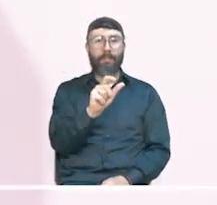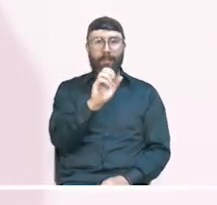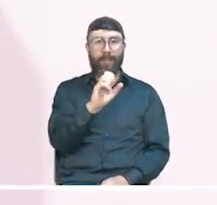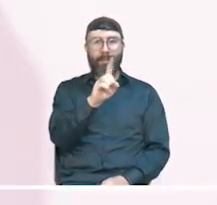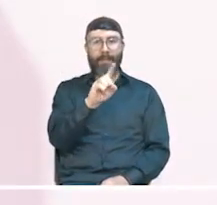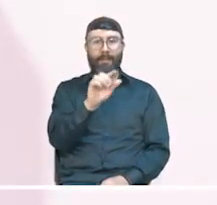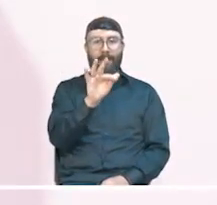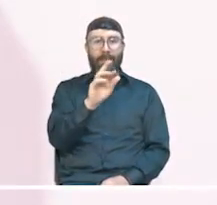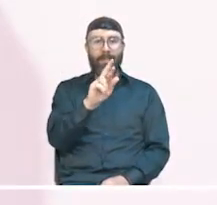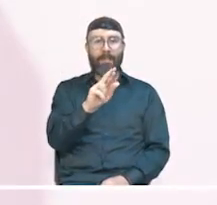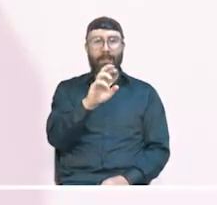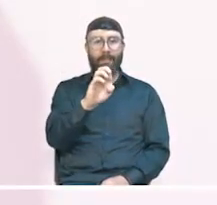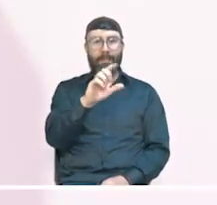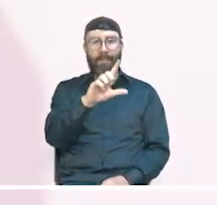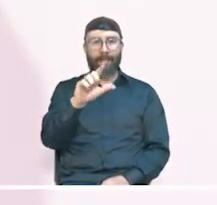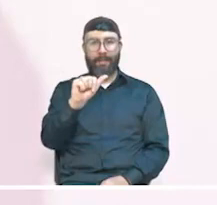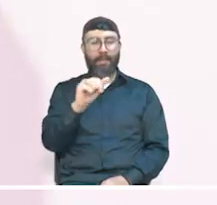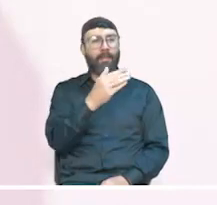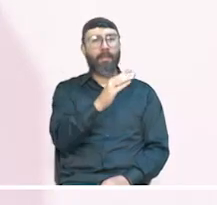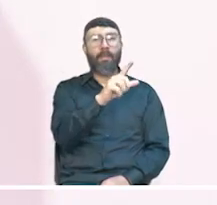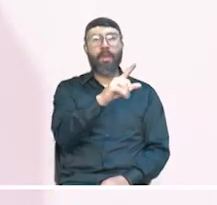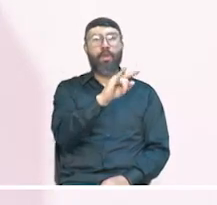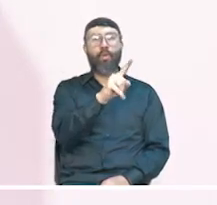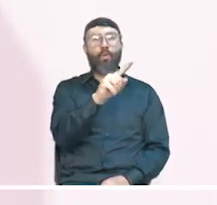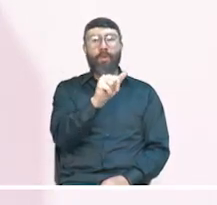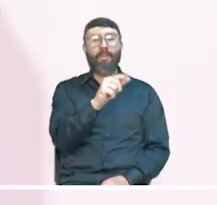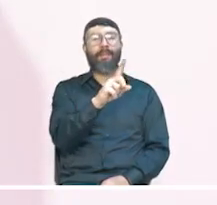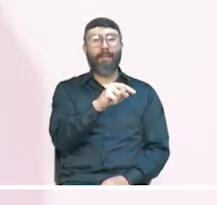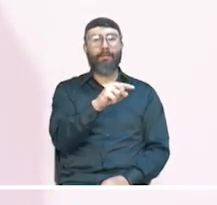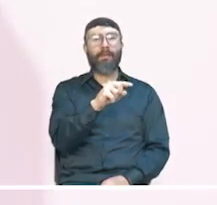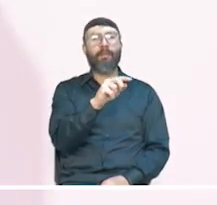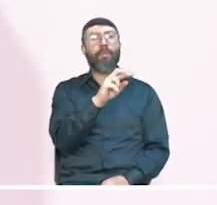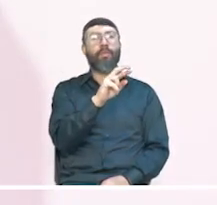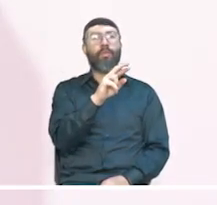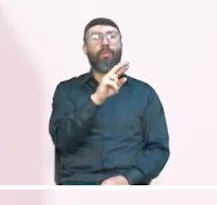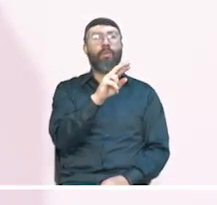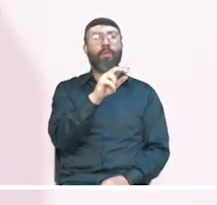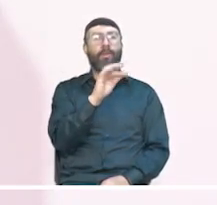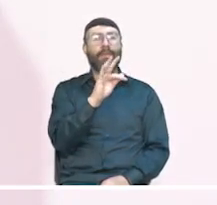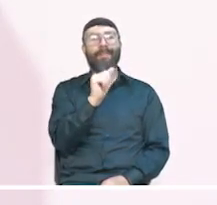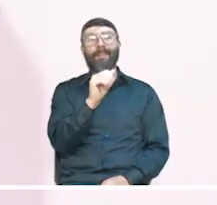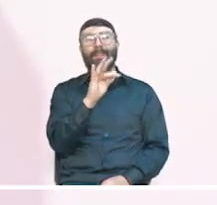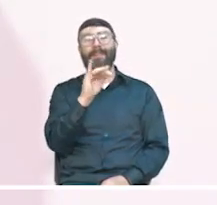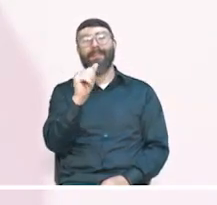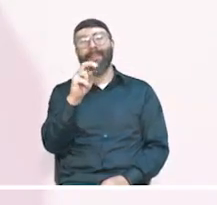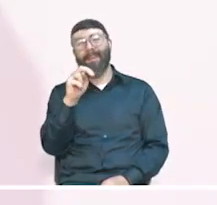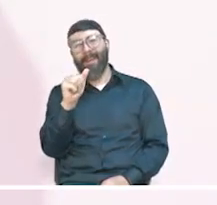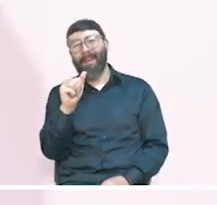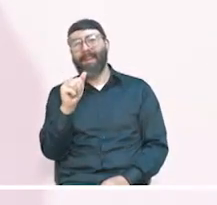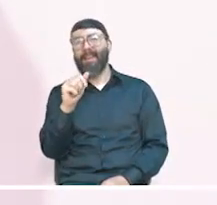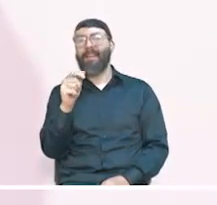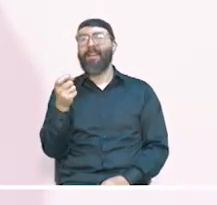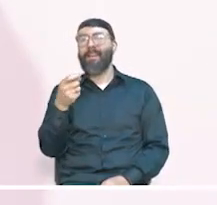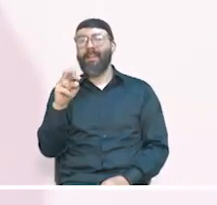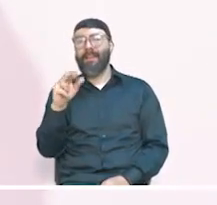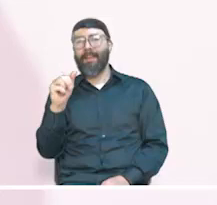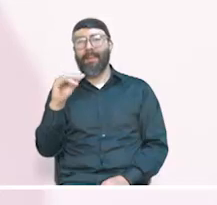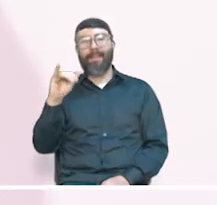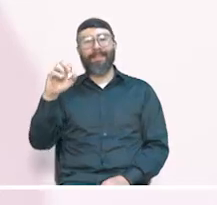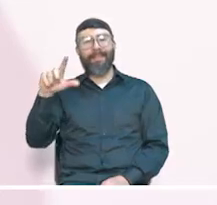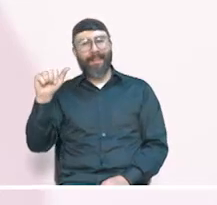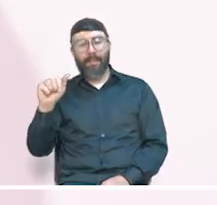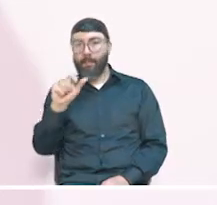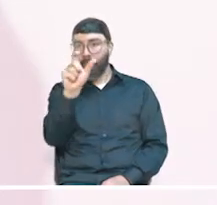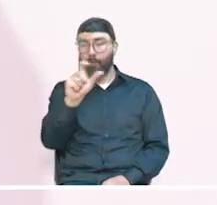Estrella, Luisa, también Rojas, Tatiana, Graciela, es gente que está conectada y